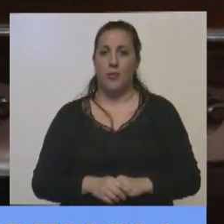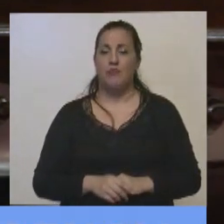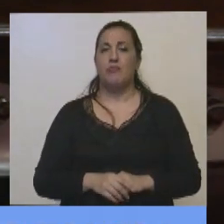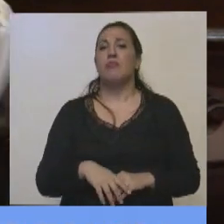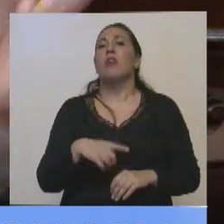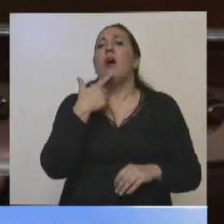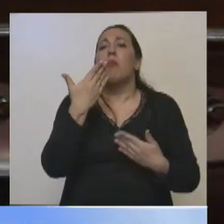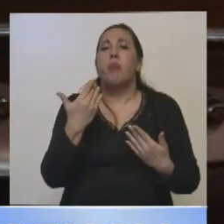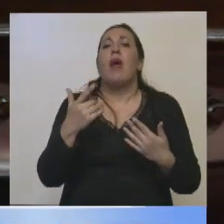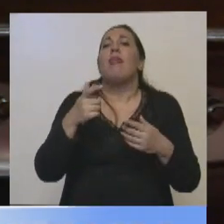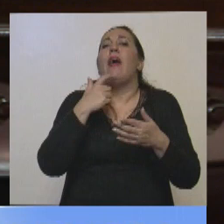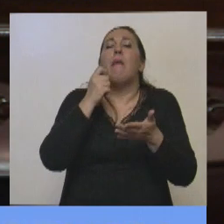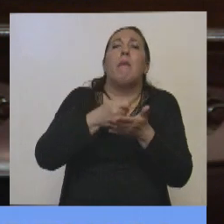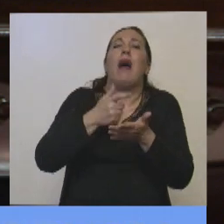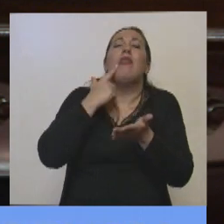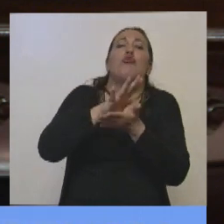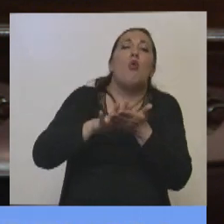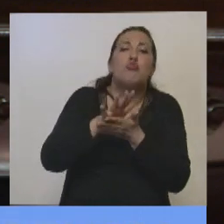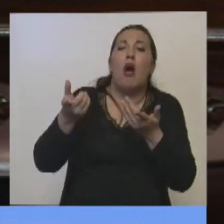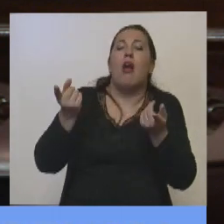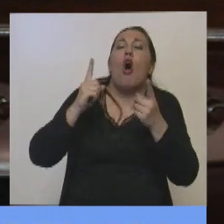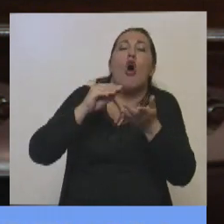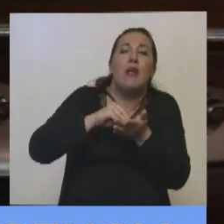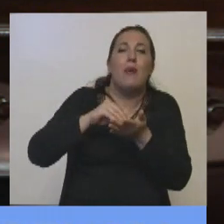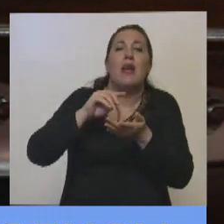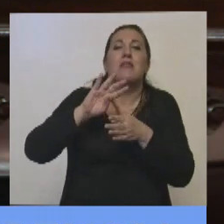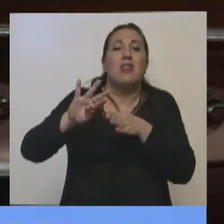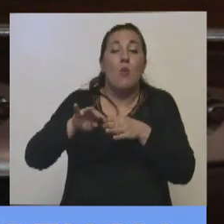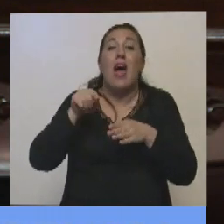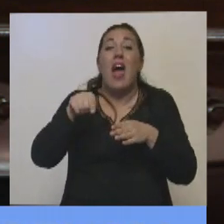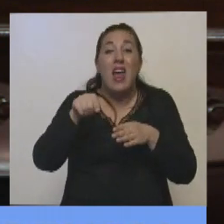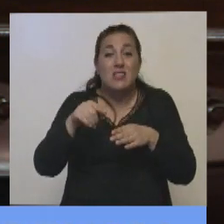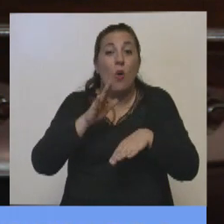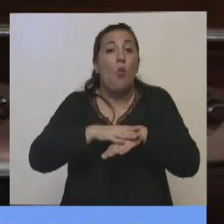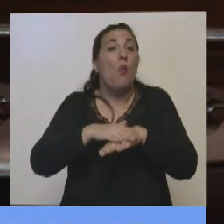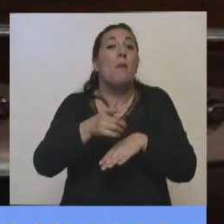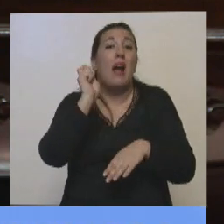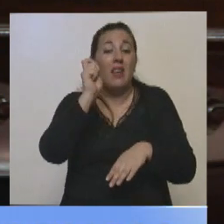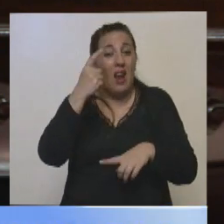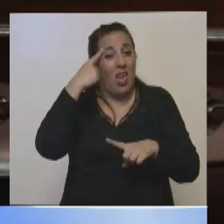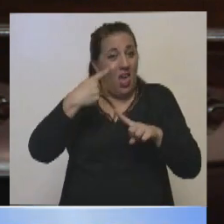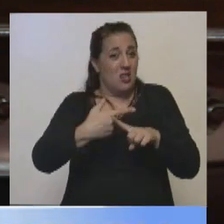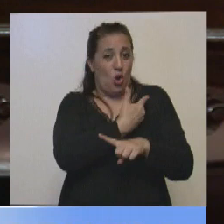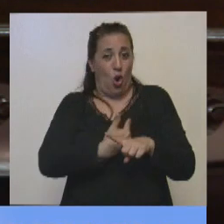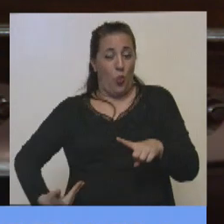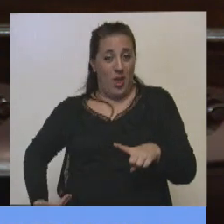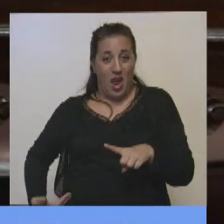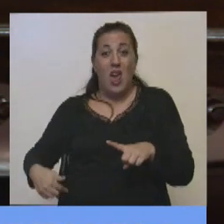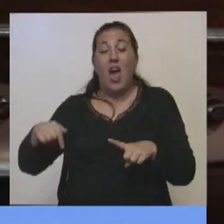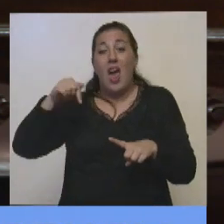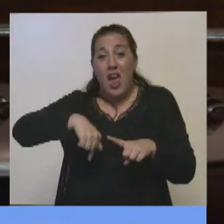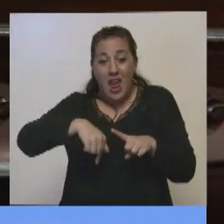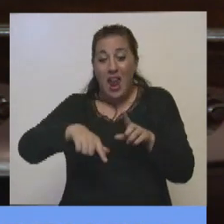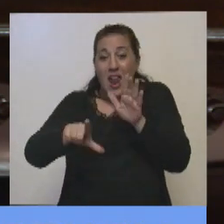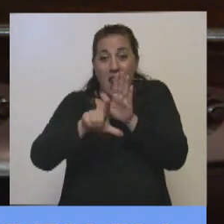reperfilamiento como sea ese camino del default lo hizo el gobierno anterior y con esta legislación